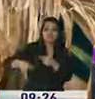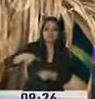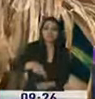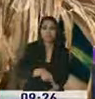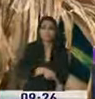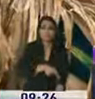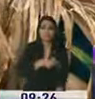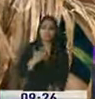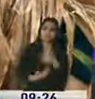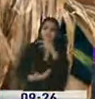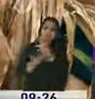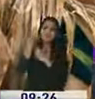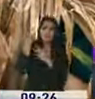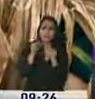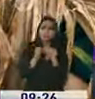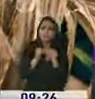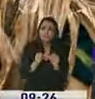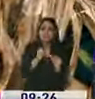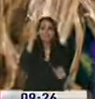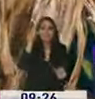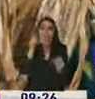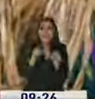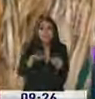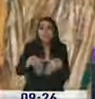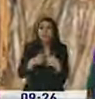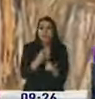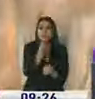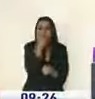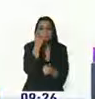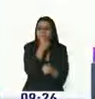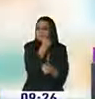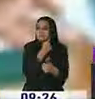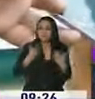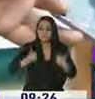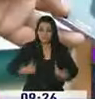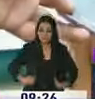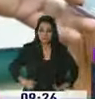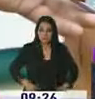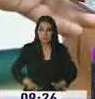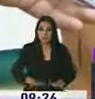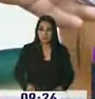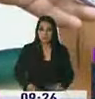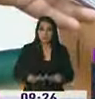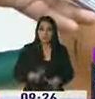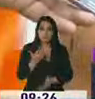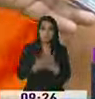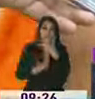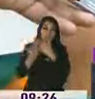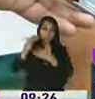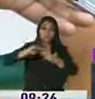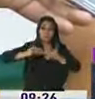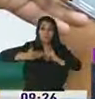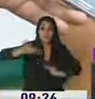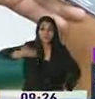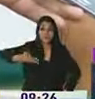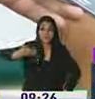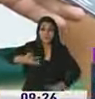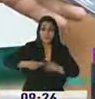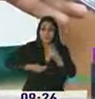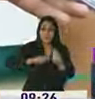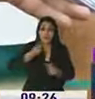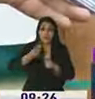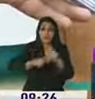ancestrales y costumbres se recuerdan con su pintura y su forma de vestir. De los pueblos originarios tenían el proceso